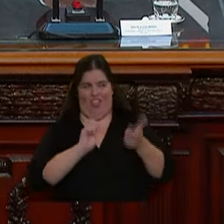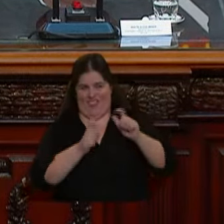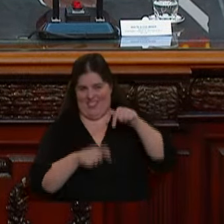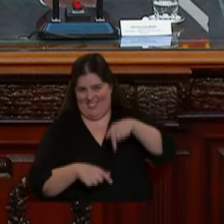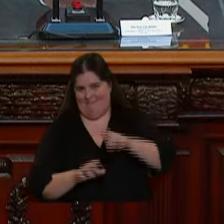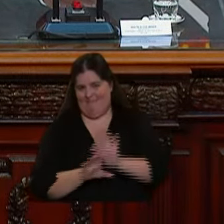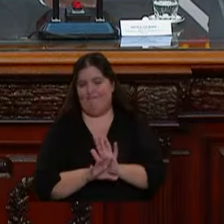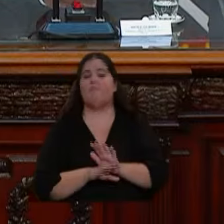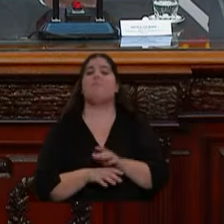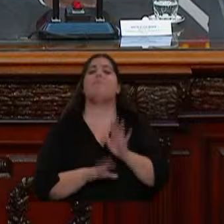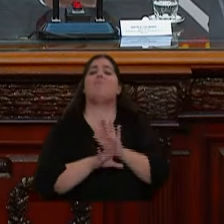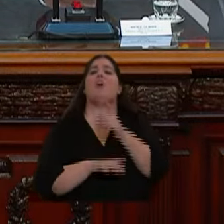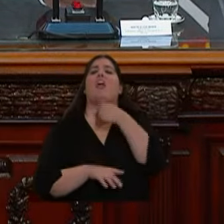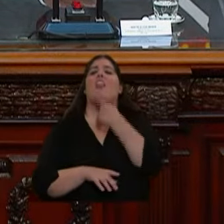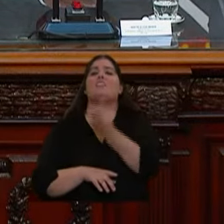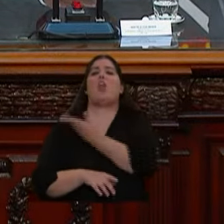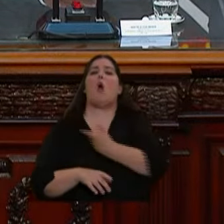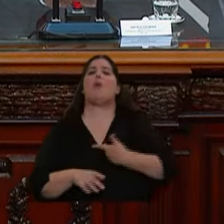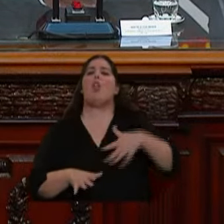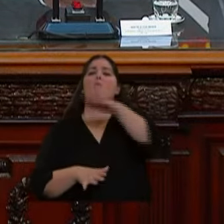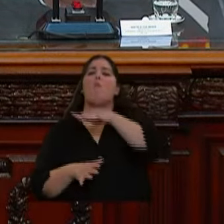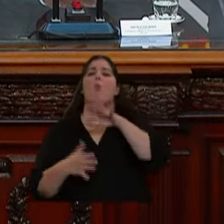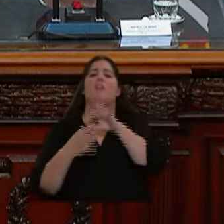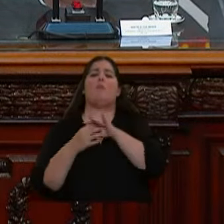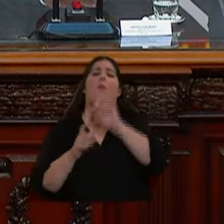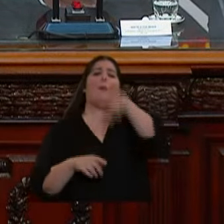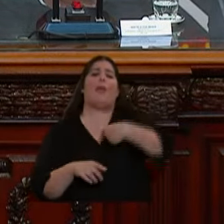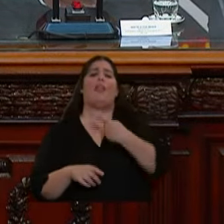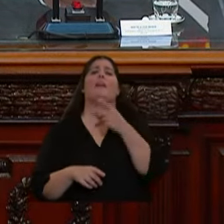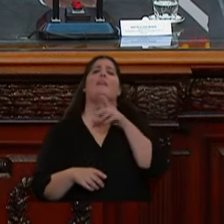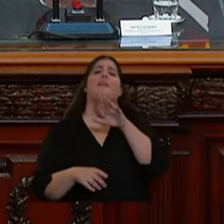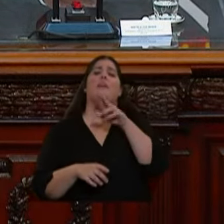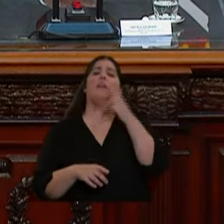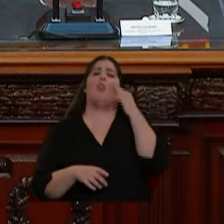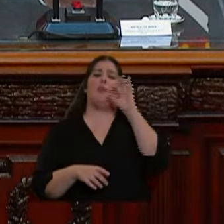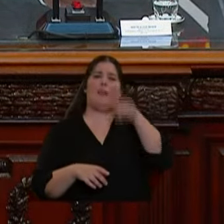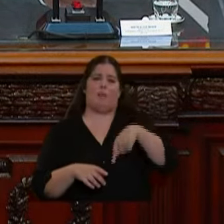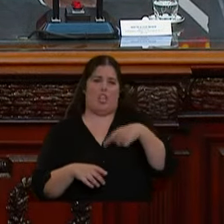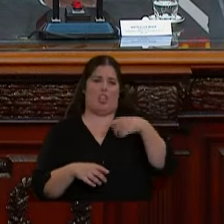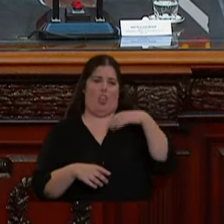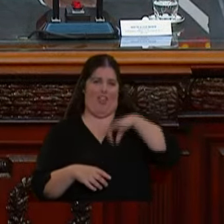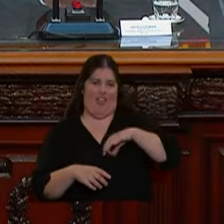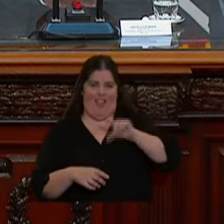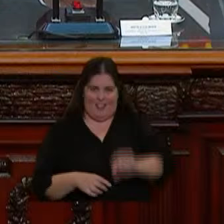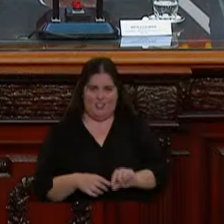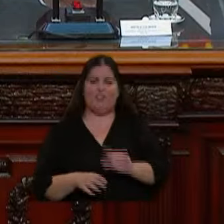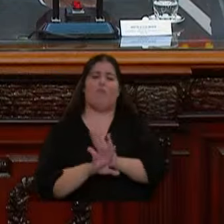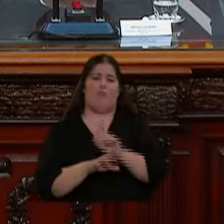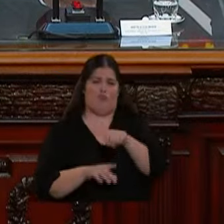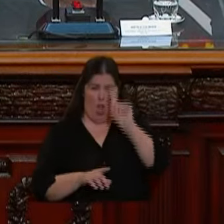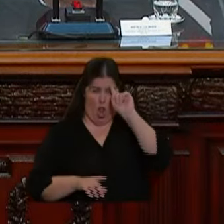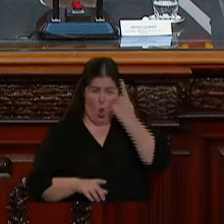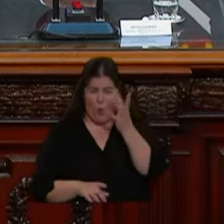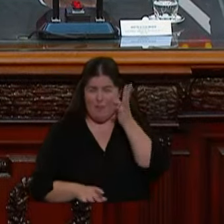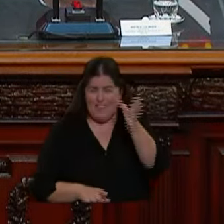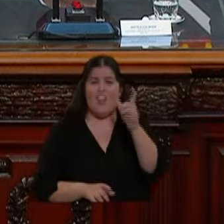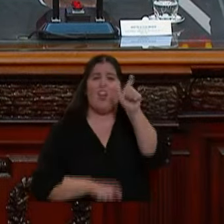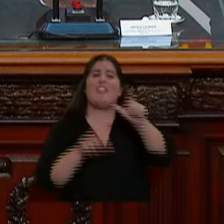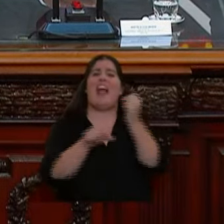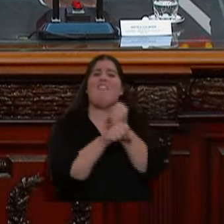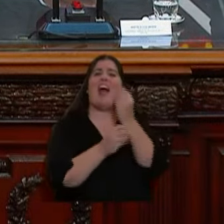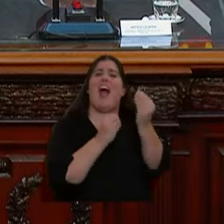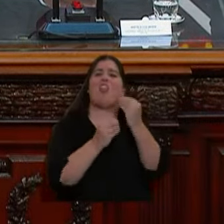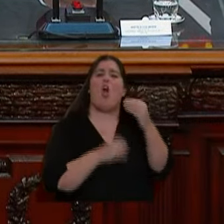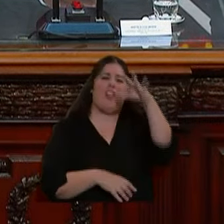el populismo nos quitó el 90% de nuestros ingresos, llegando a un nivel de locura tal donde un tercio de los trabajadores formales son